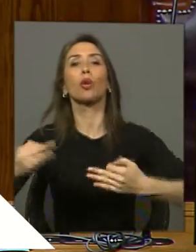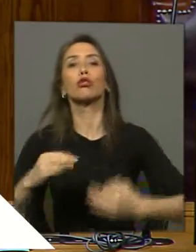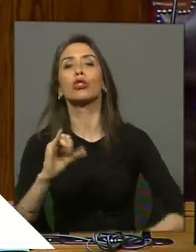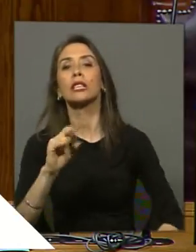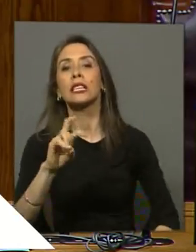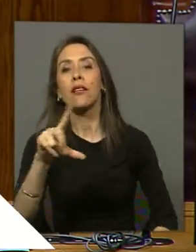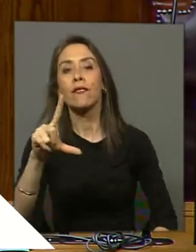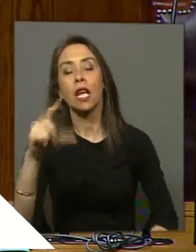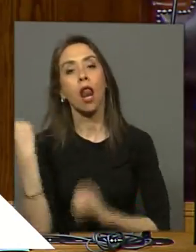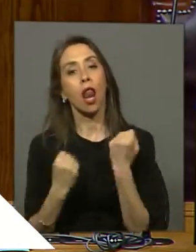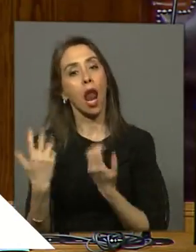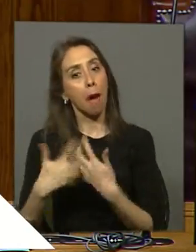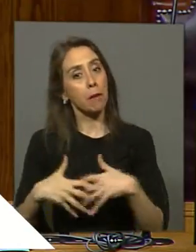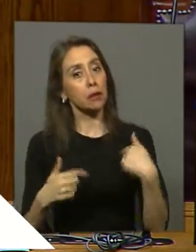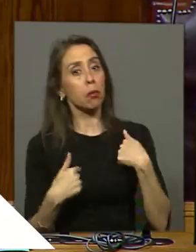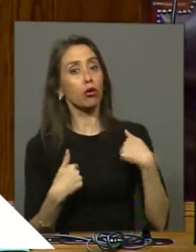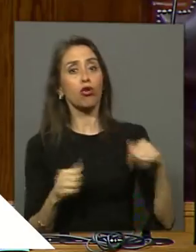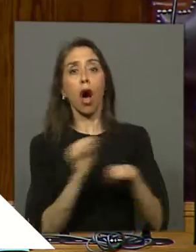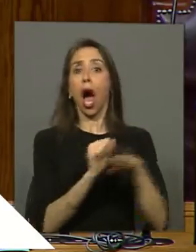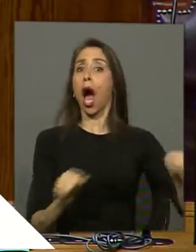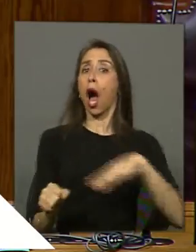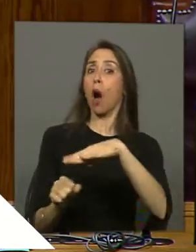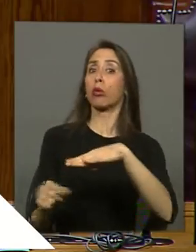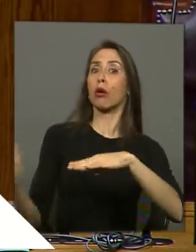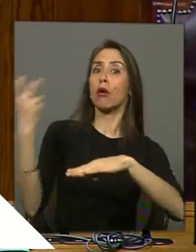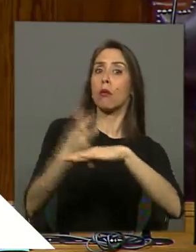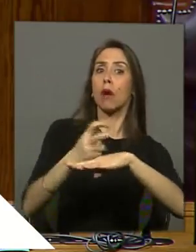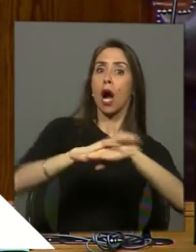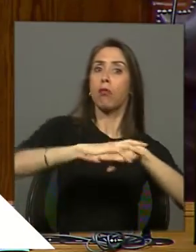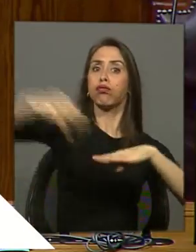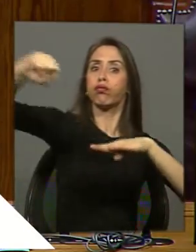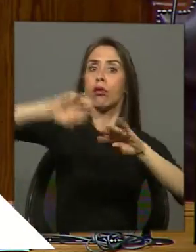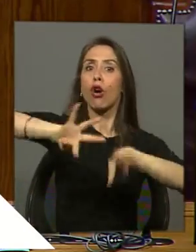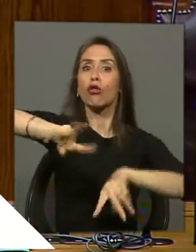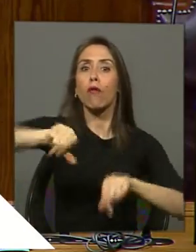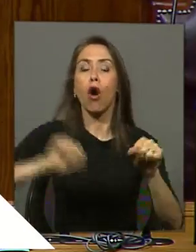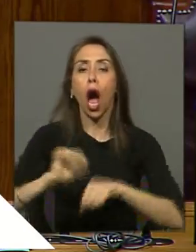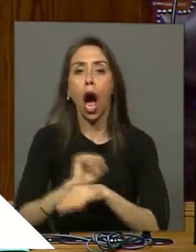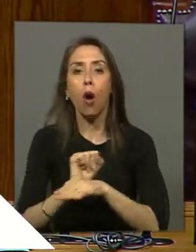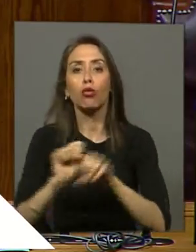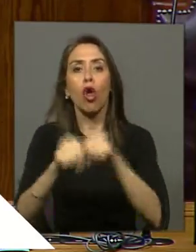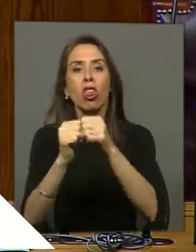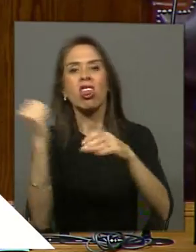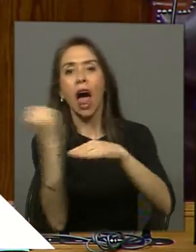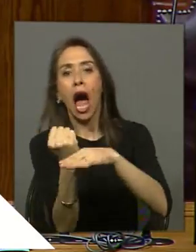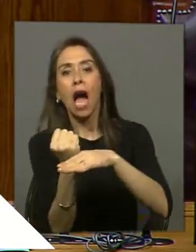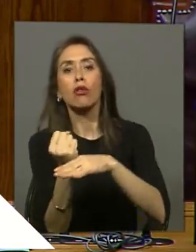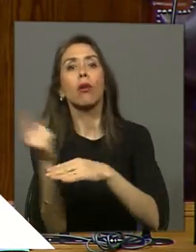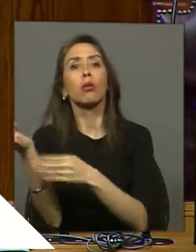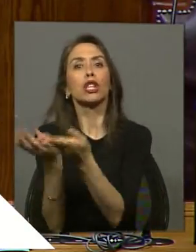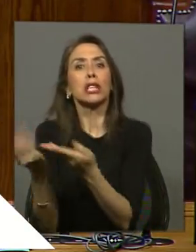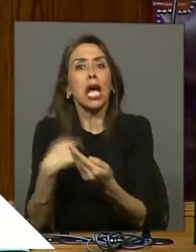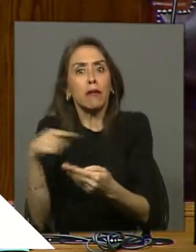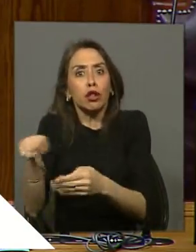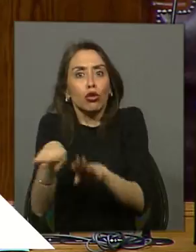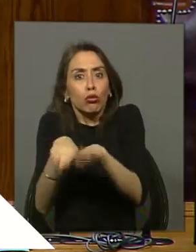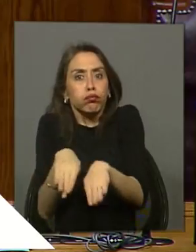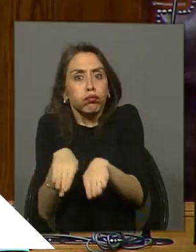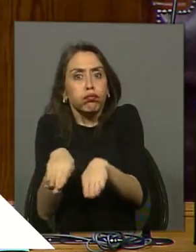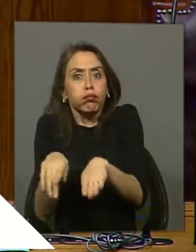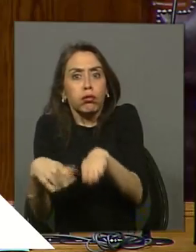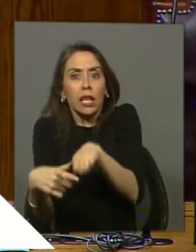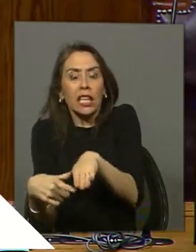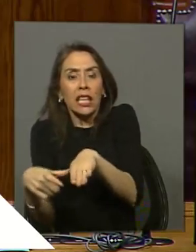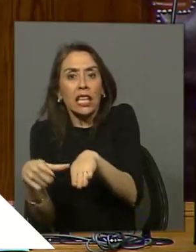proveedor frente al consumidor ante hurtos o robo de sus vehículos o daño de éste con ocasión de uso de servicios de estacionamiento. La